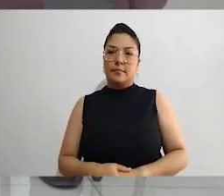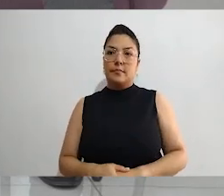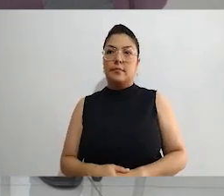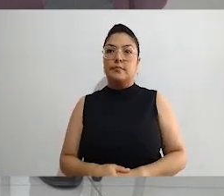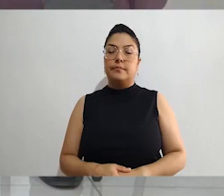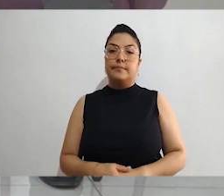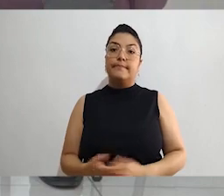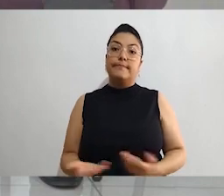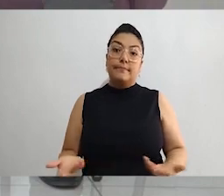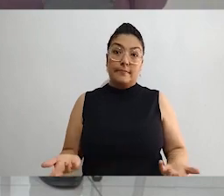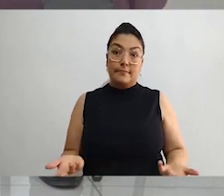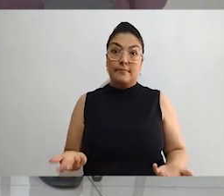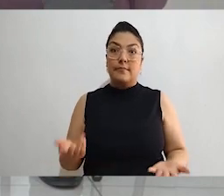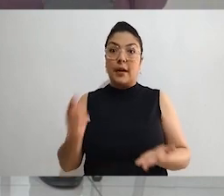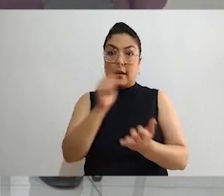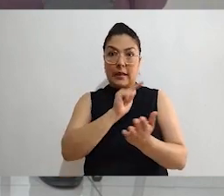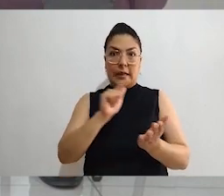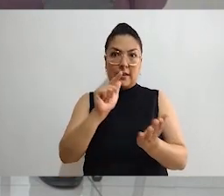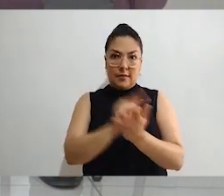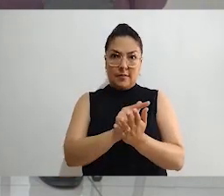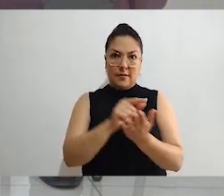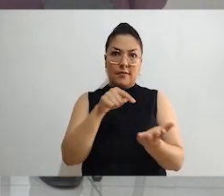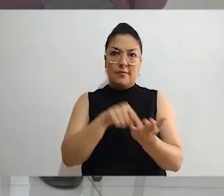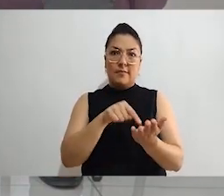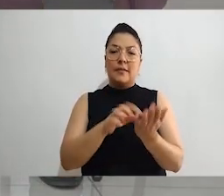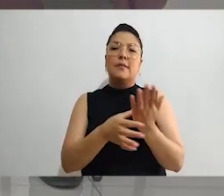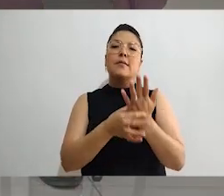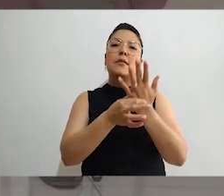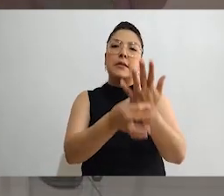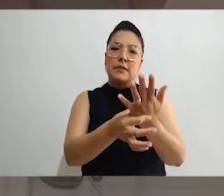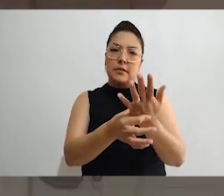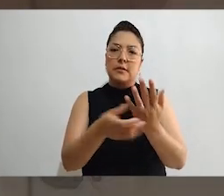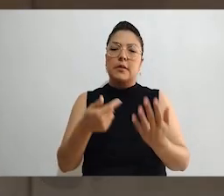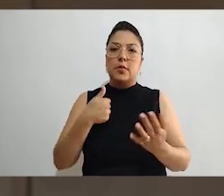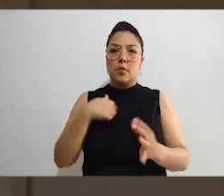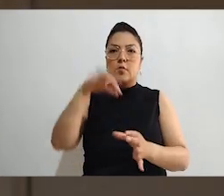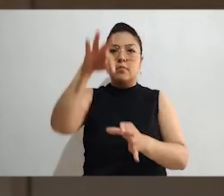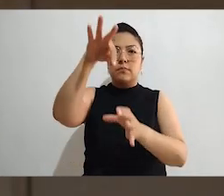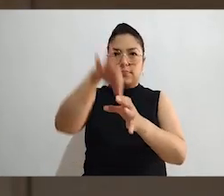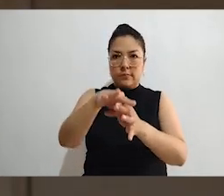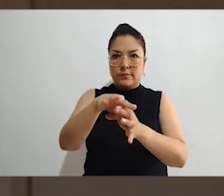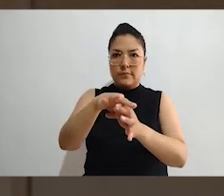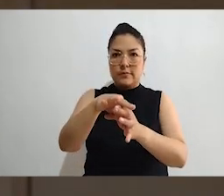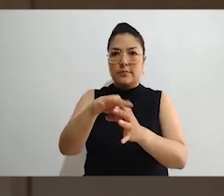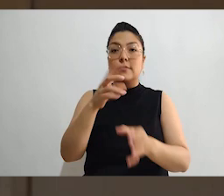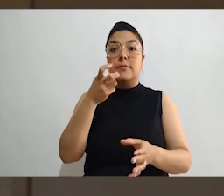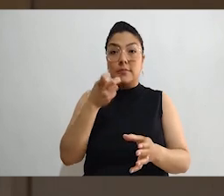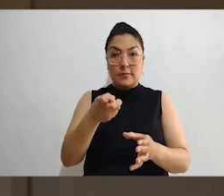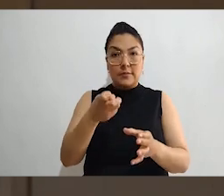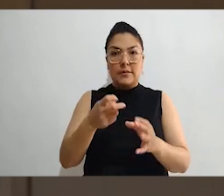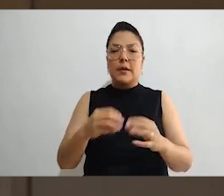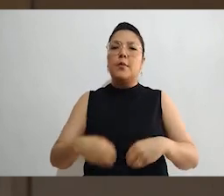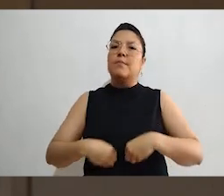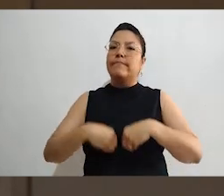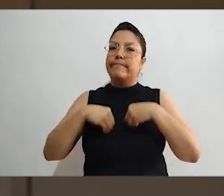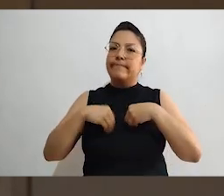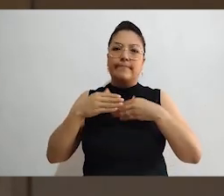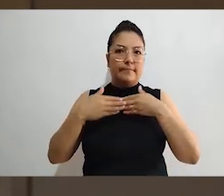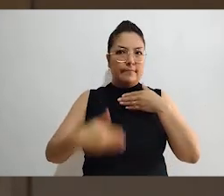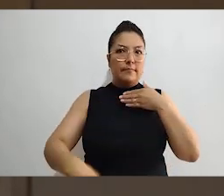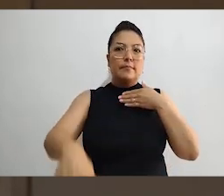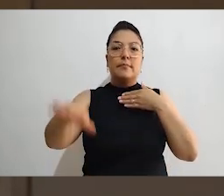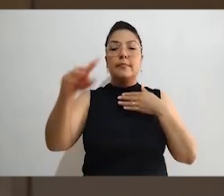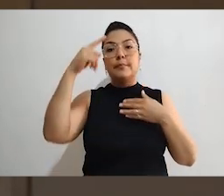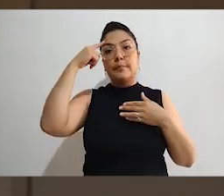la democracia, dice la Constitución, que debe ser una forma de vida. Y la forma de vida de la democracia debe ser la práctica y vivencia de los